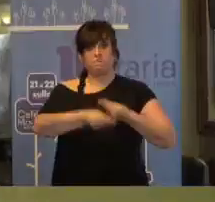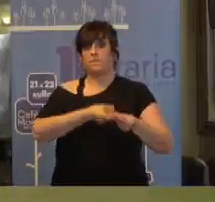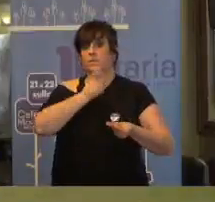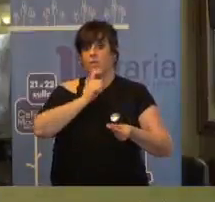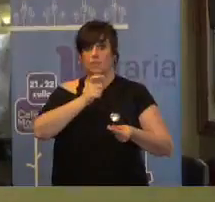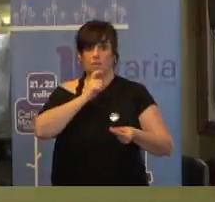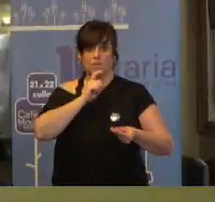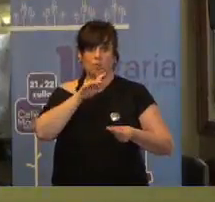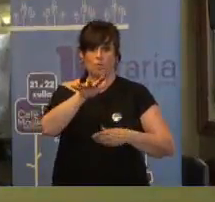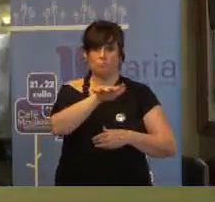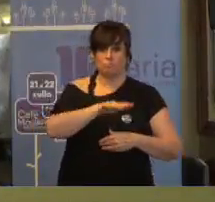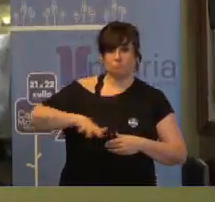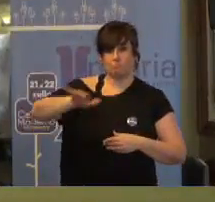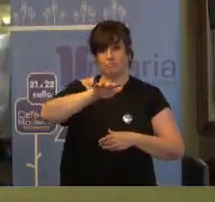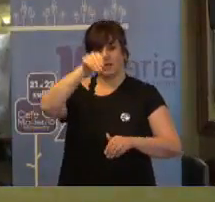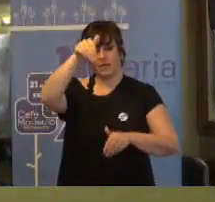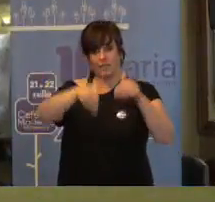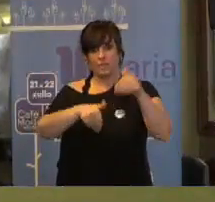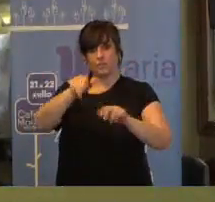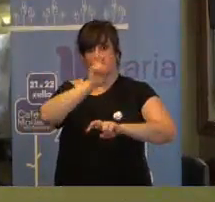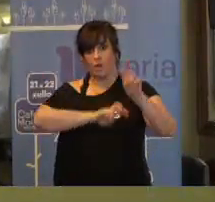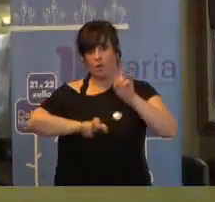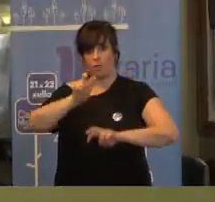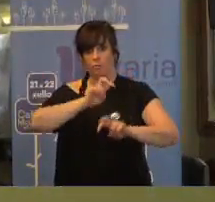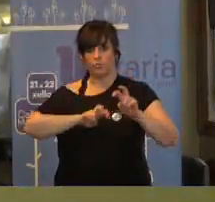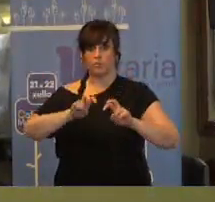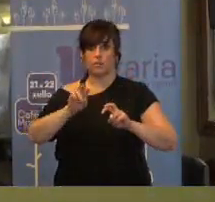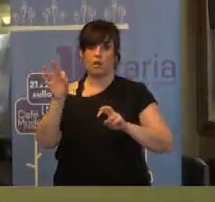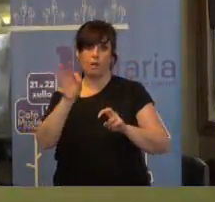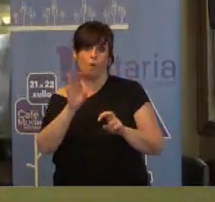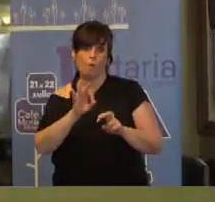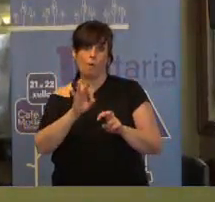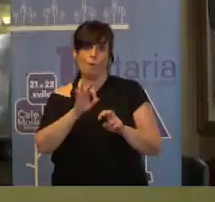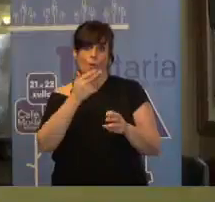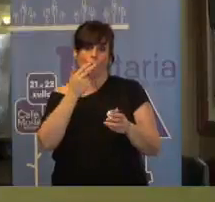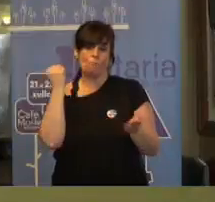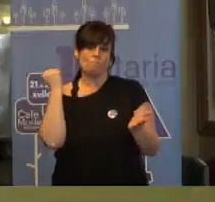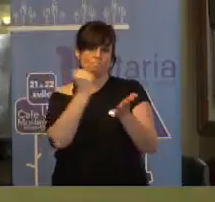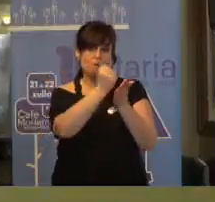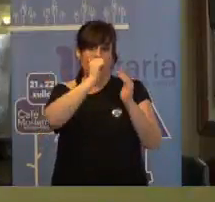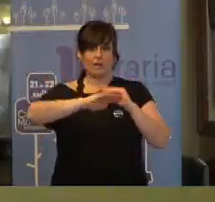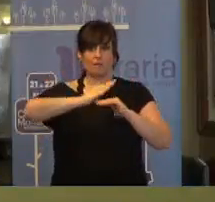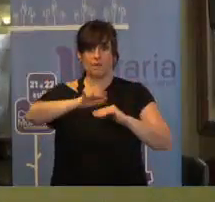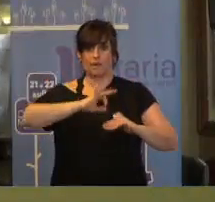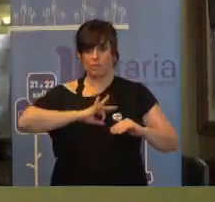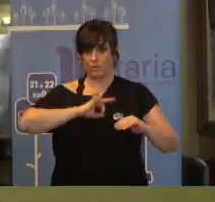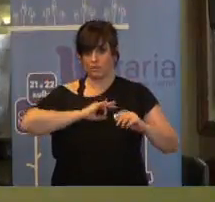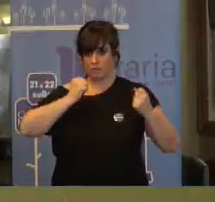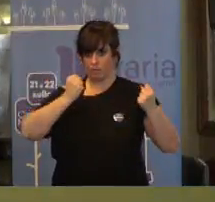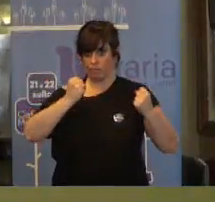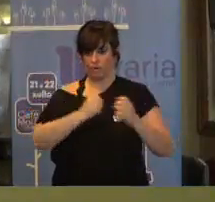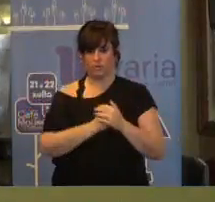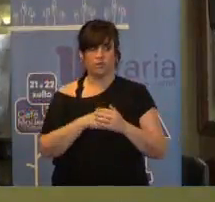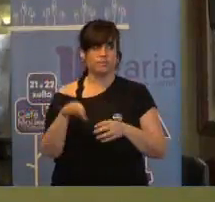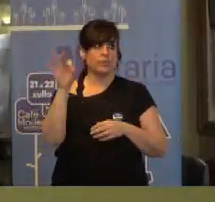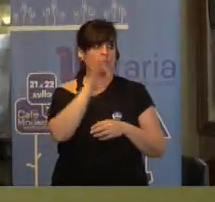asegurar o noso espazo electoral nesta dinámica tan inestable, potenciar a marca de Marea Pontevedra, incidir no noso discurso propio,